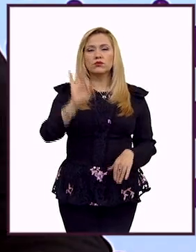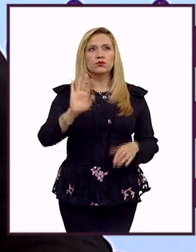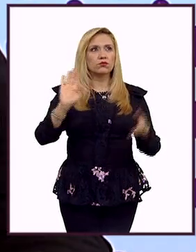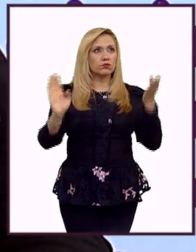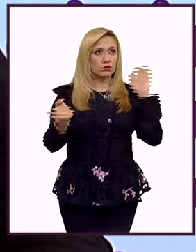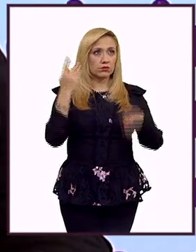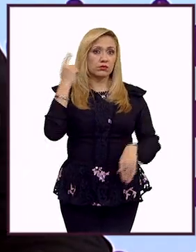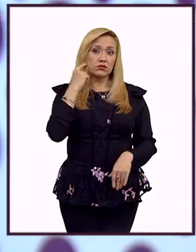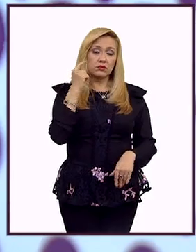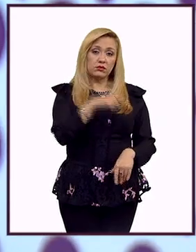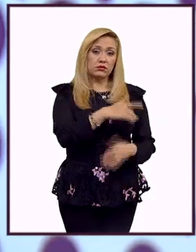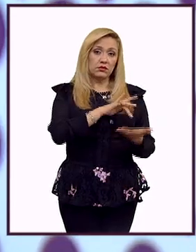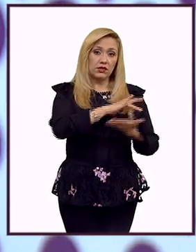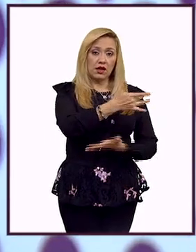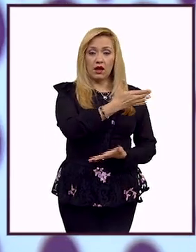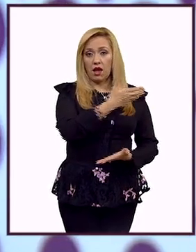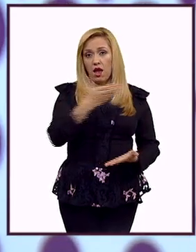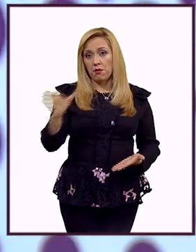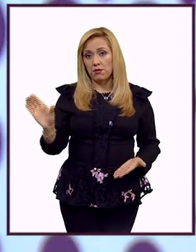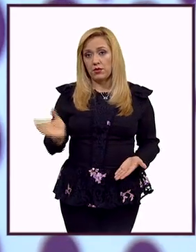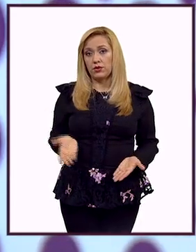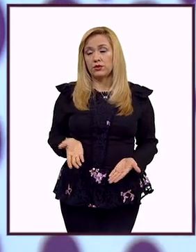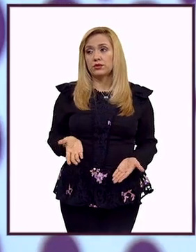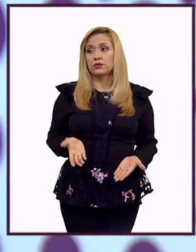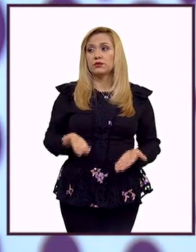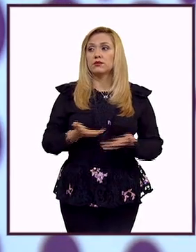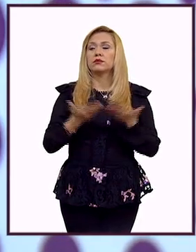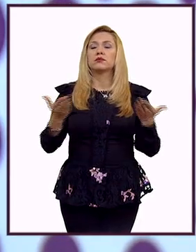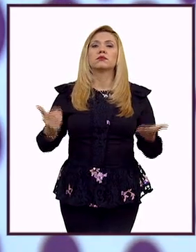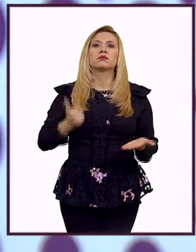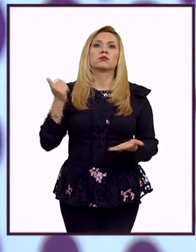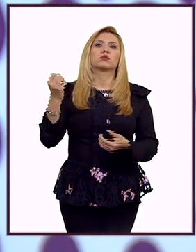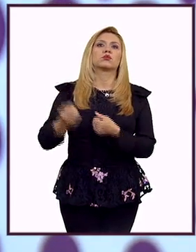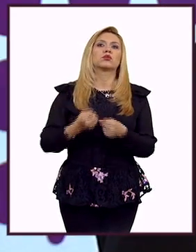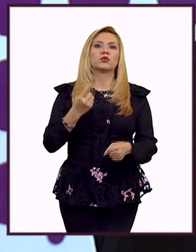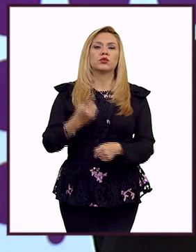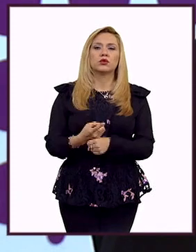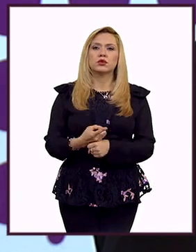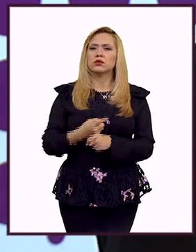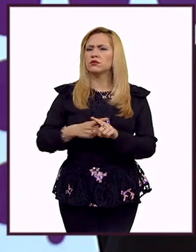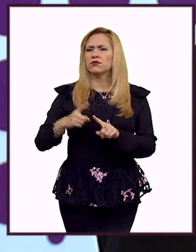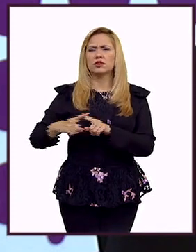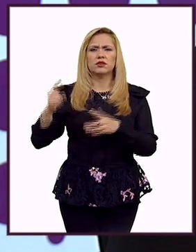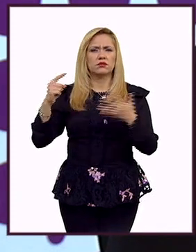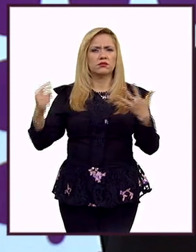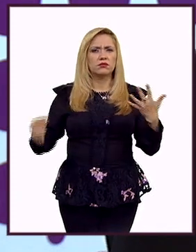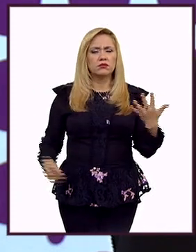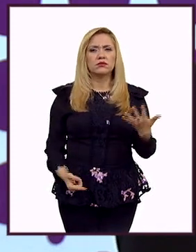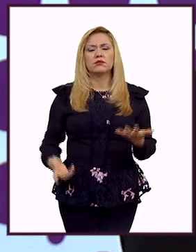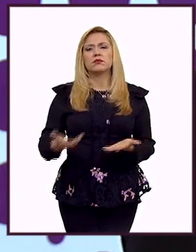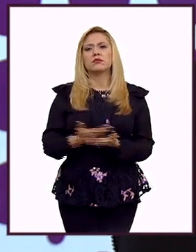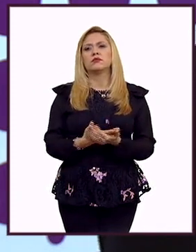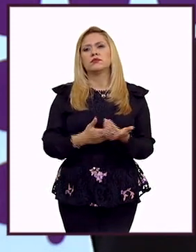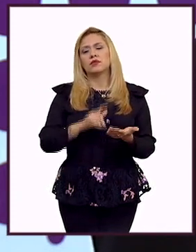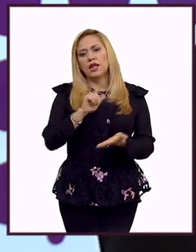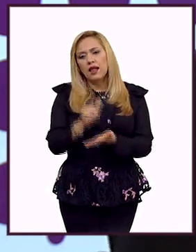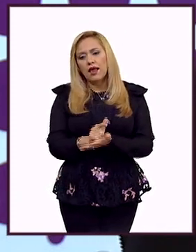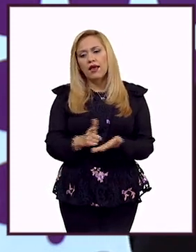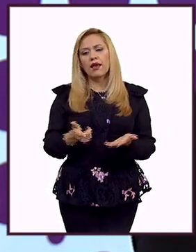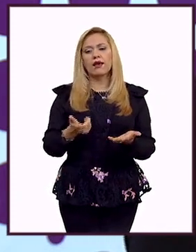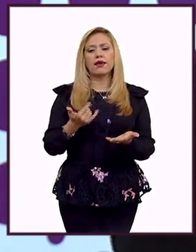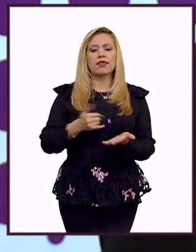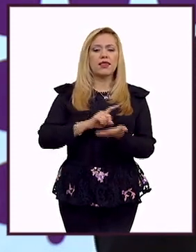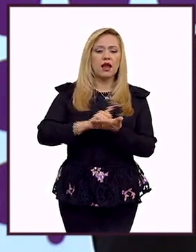mundo, todo lo que genera. Y creo que eso nos representa una oportunidad para todos en varios sentidos, en el derecho a la salud, en el derecho a